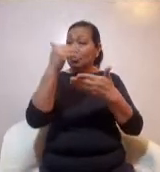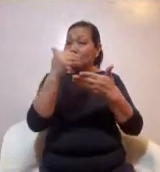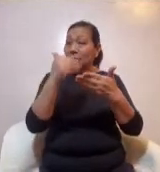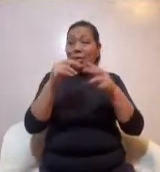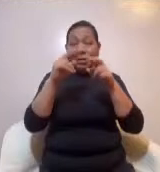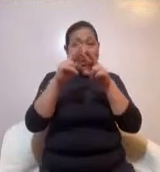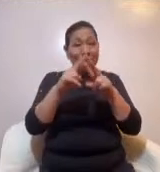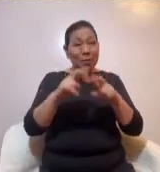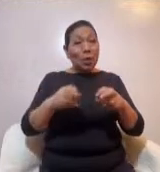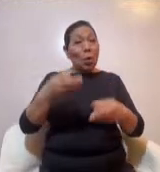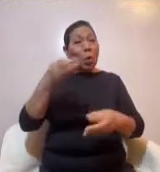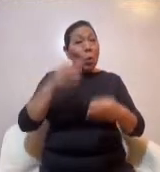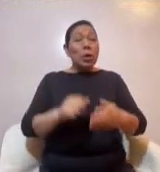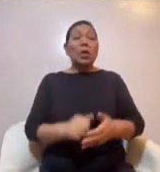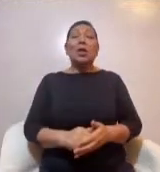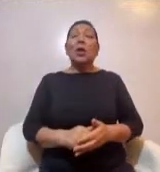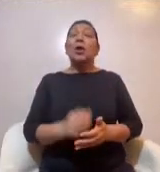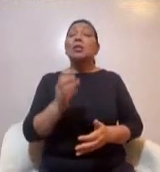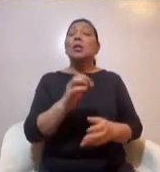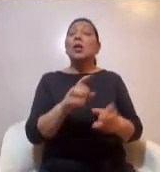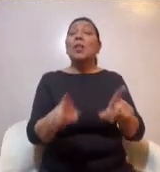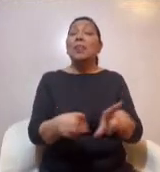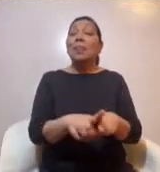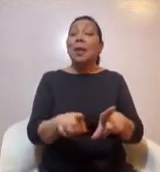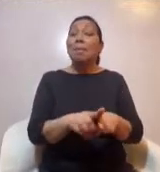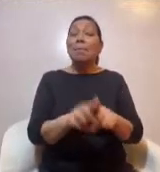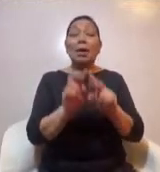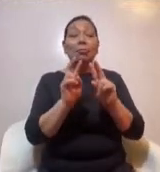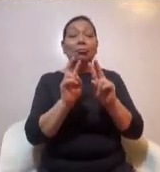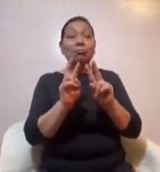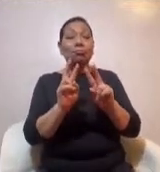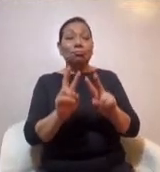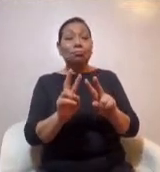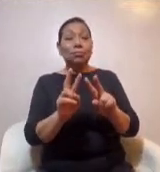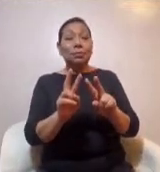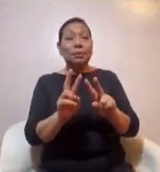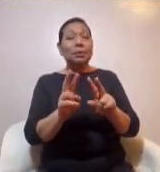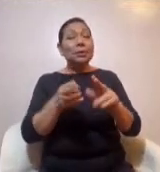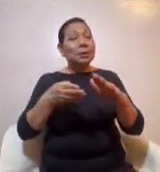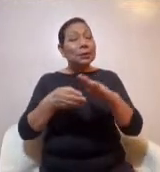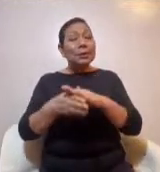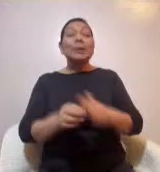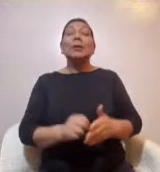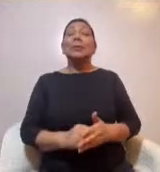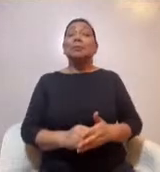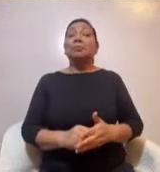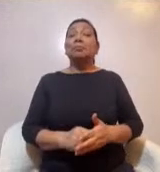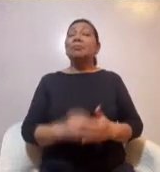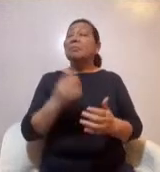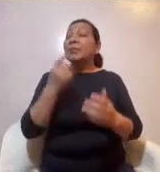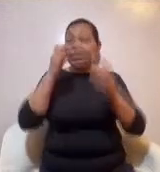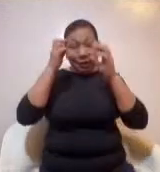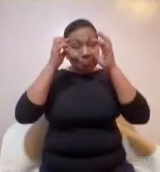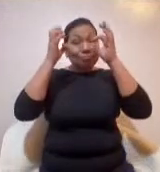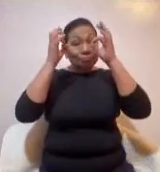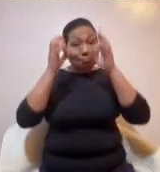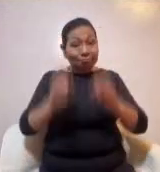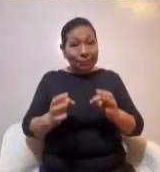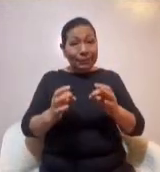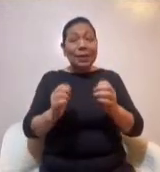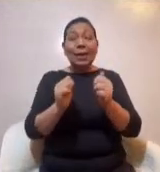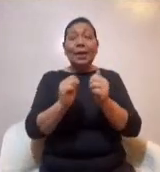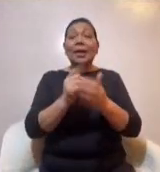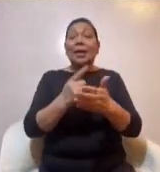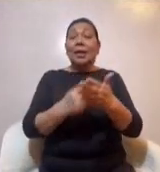una categoría de análisis jurídico, sino también la perspectiva interseccional. Afirma